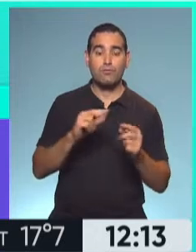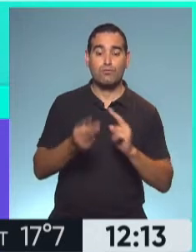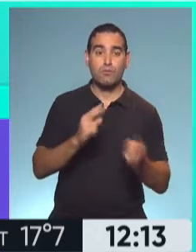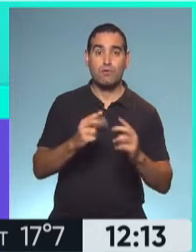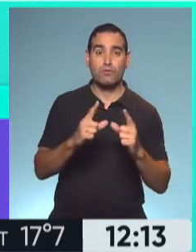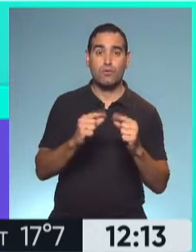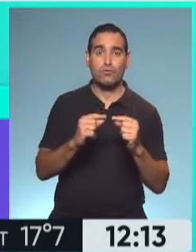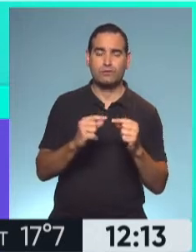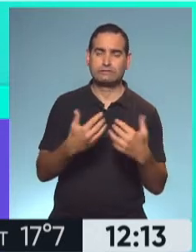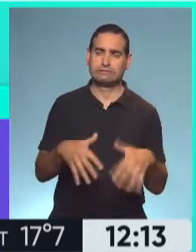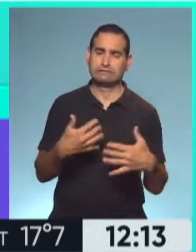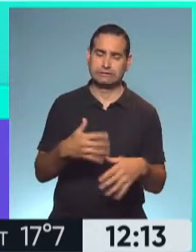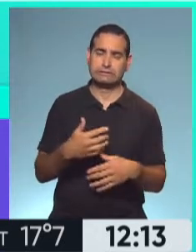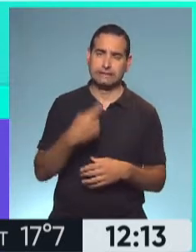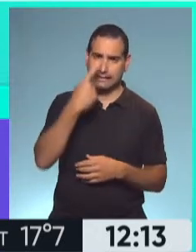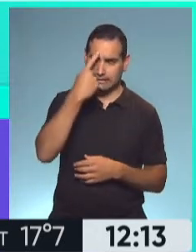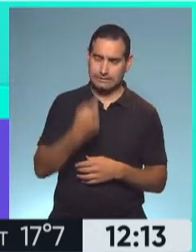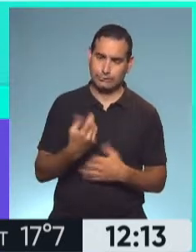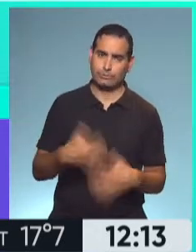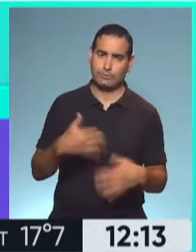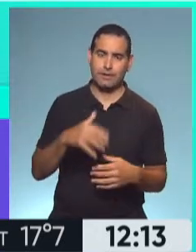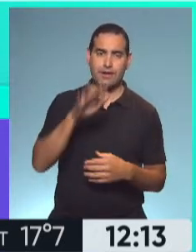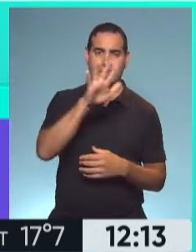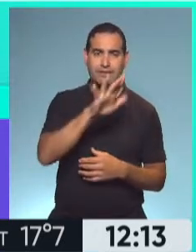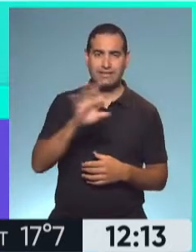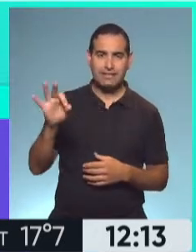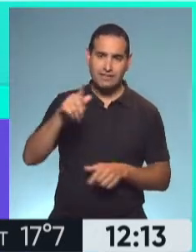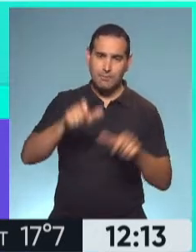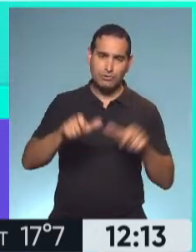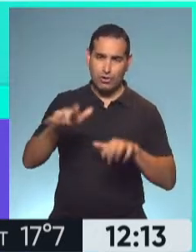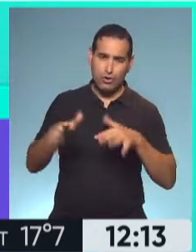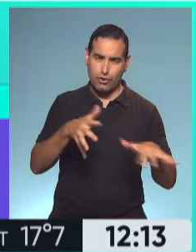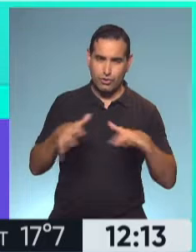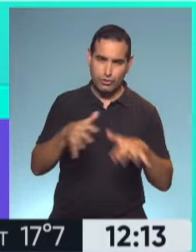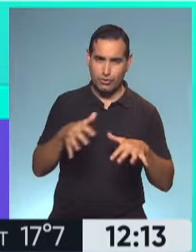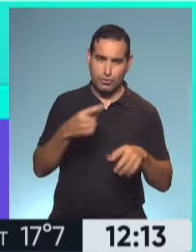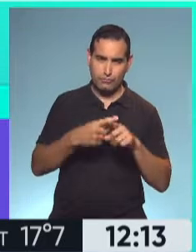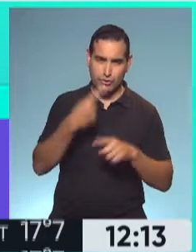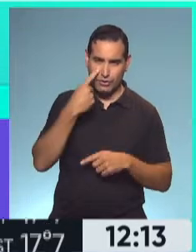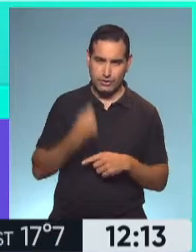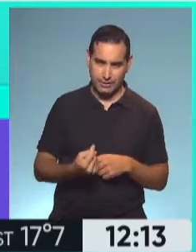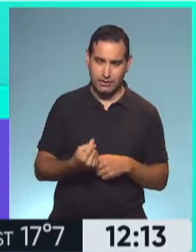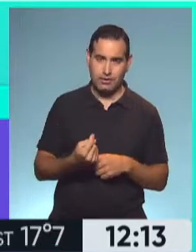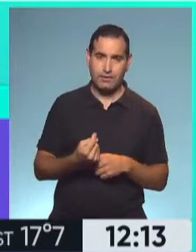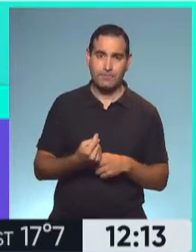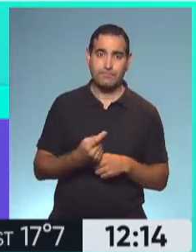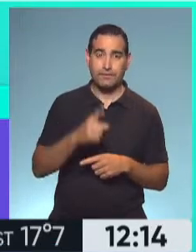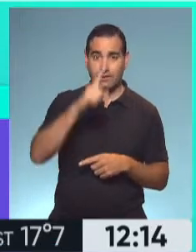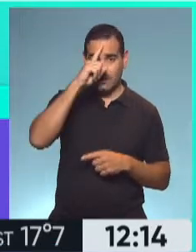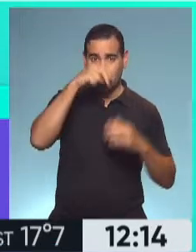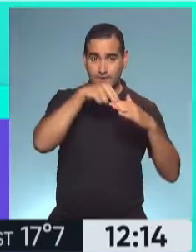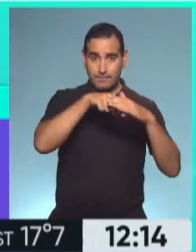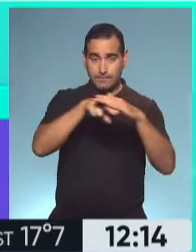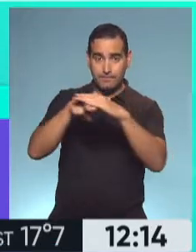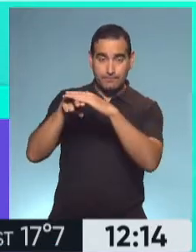muy triste, por supuesto, que es de 500 personas aproximadamente en promedio por día. Tenemos las terapias